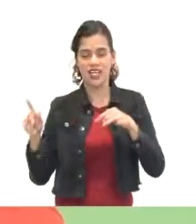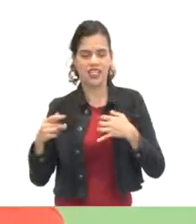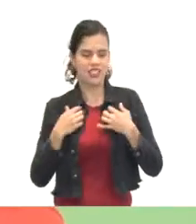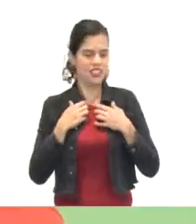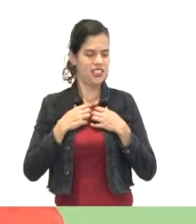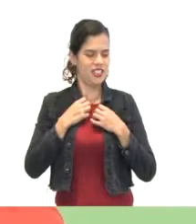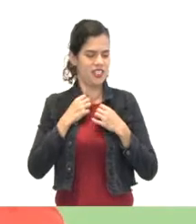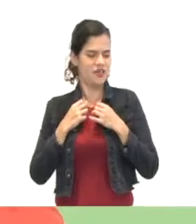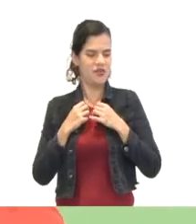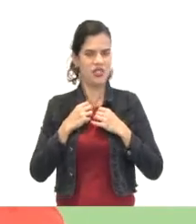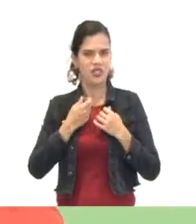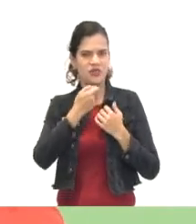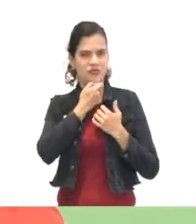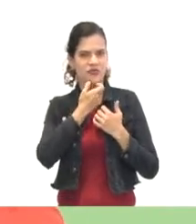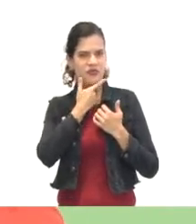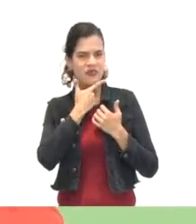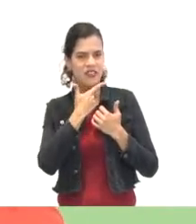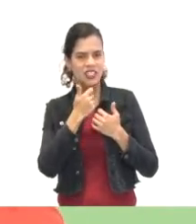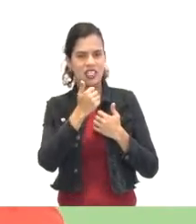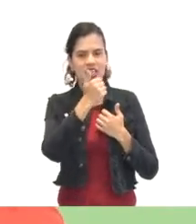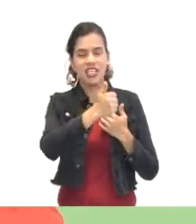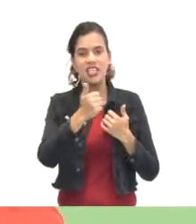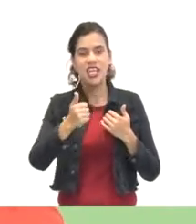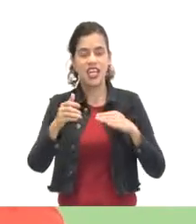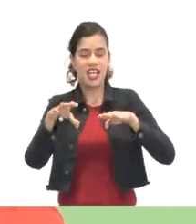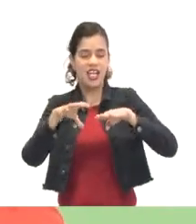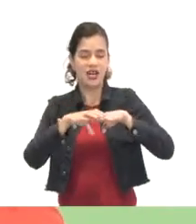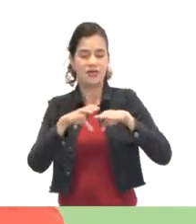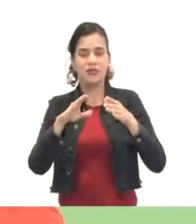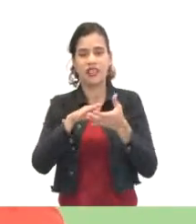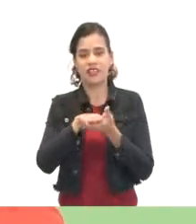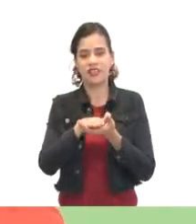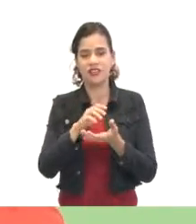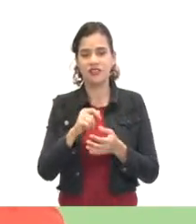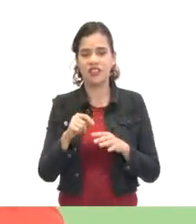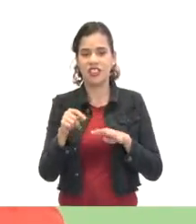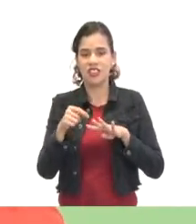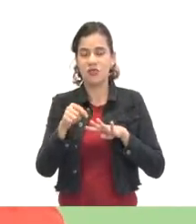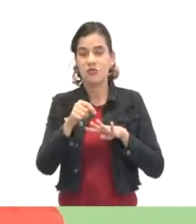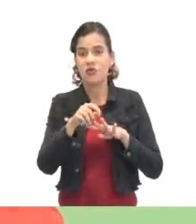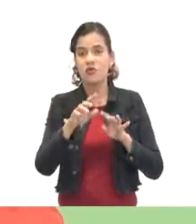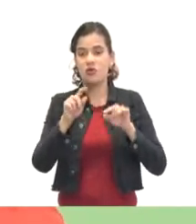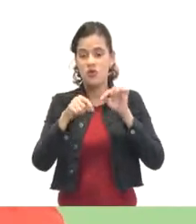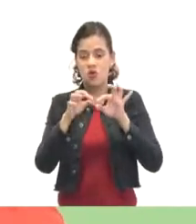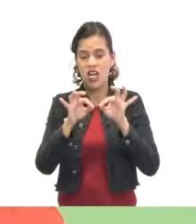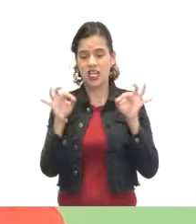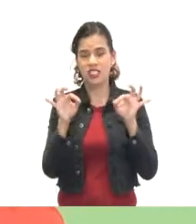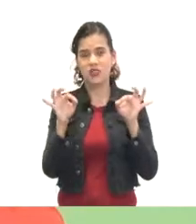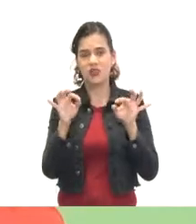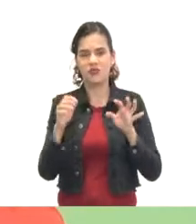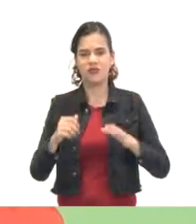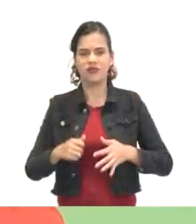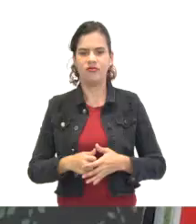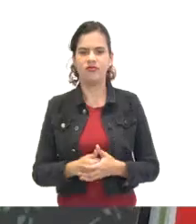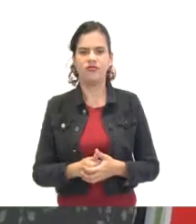de raso y en cada pezuña se colocó un lazo.